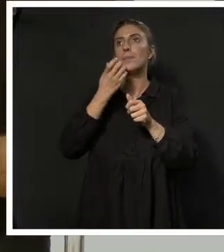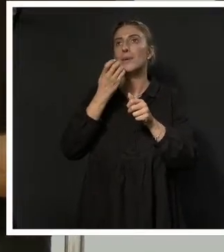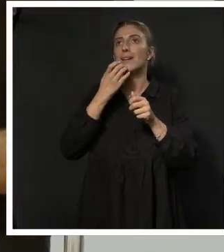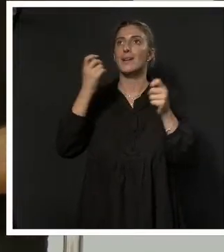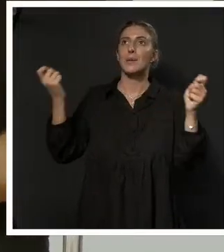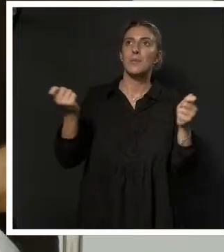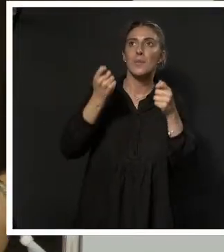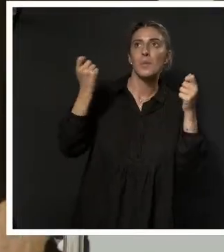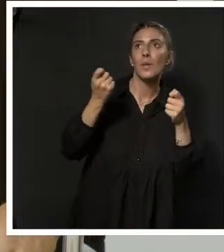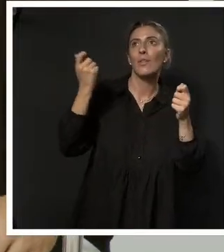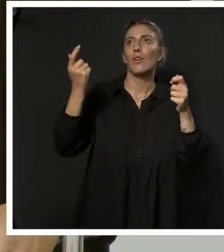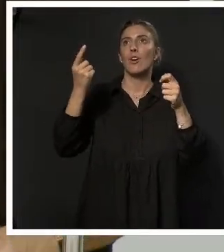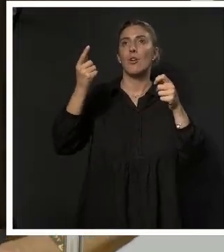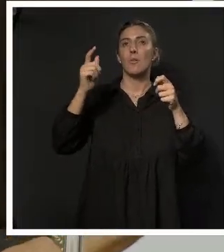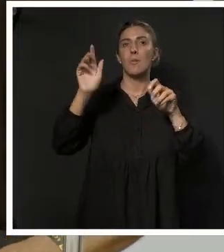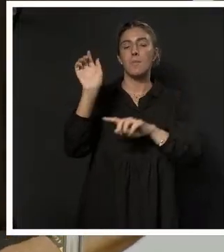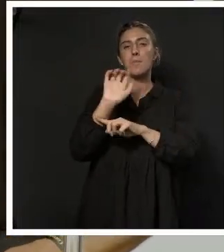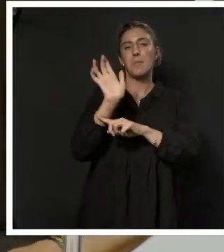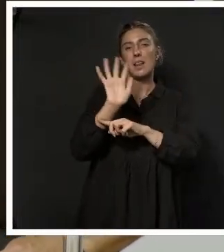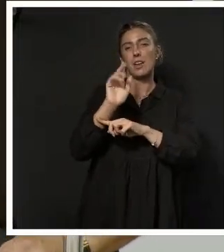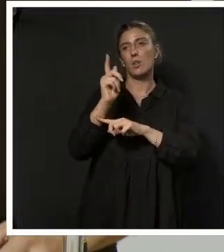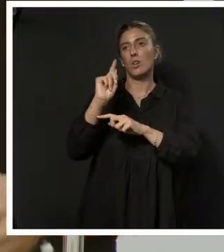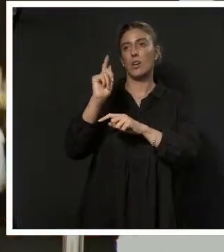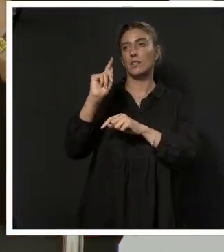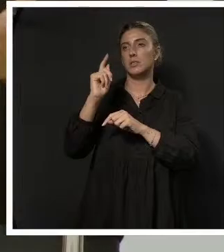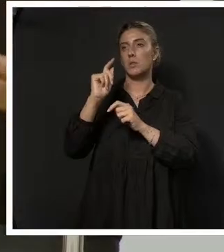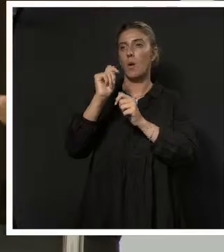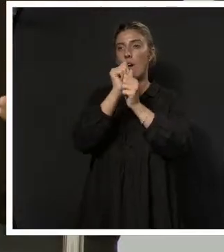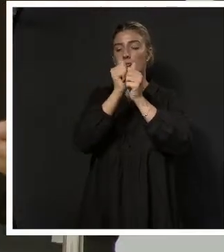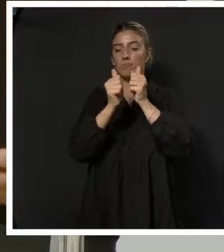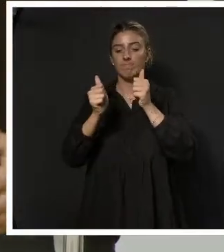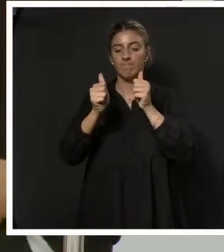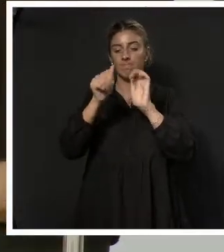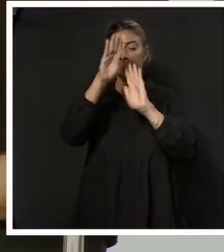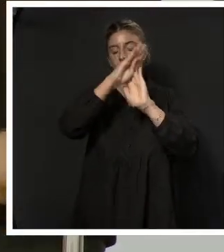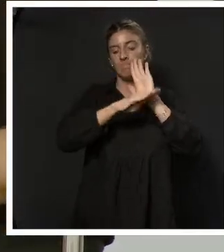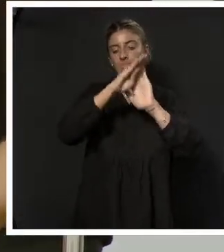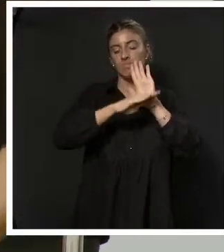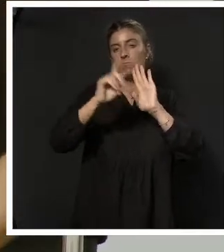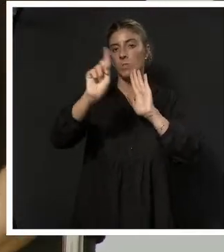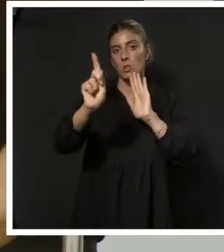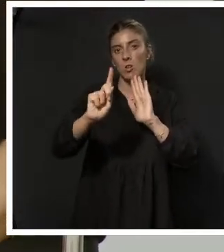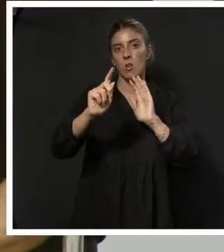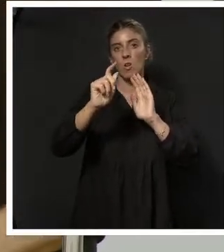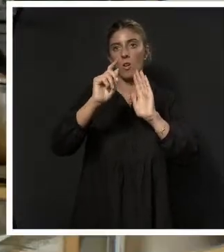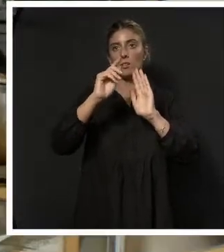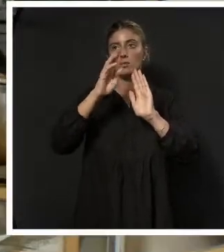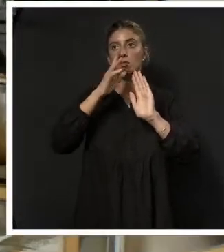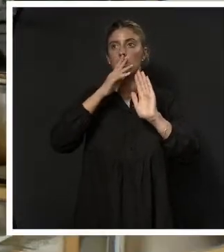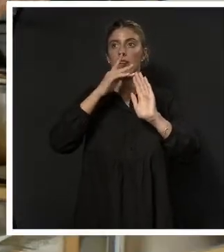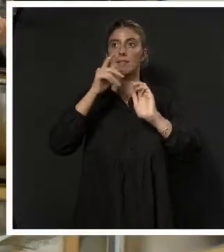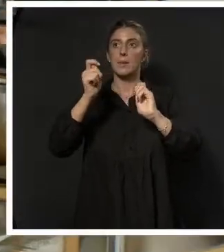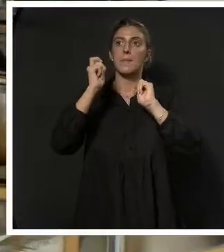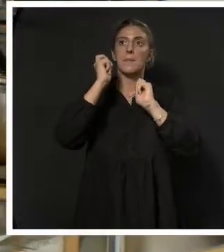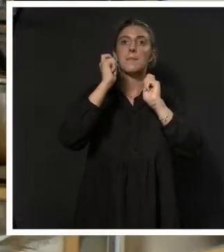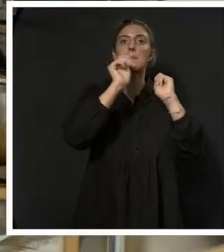películas que no me estaban especialmente bien posicionadas De repente sí gracias a un premio